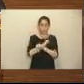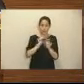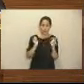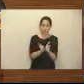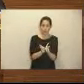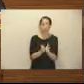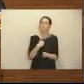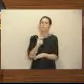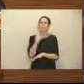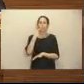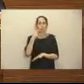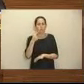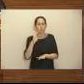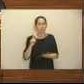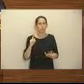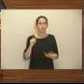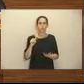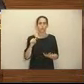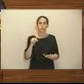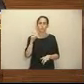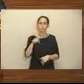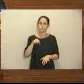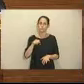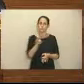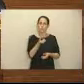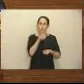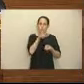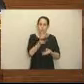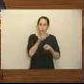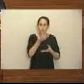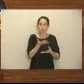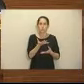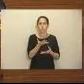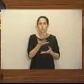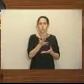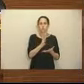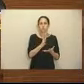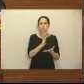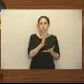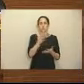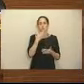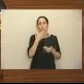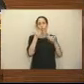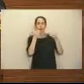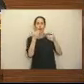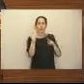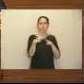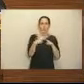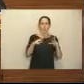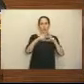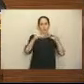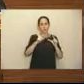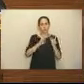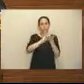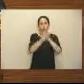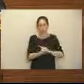acuerdo con usted, no digo que estos datos se iban a revertir única y exclusivamente con las políticas desarrolladas en Asturias, pero